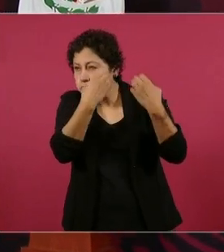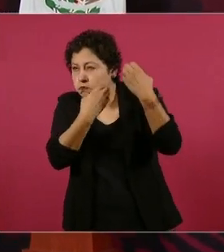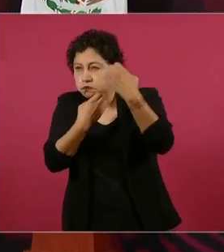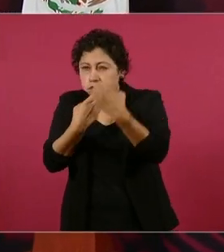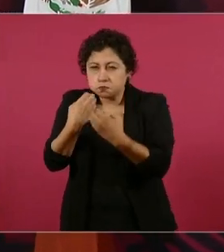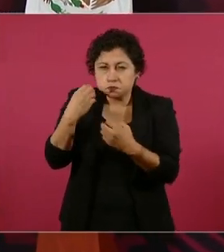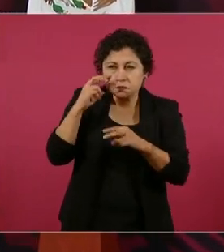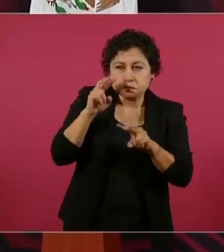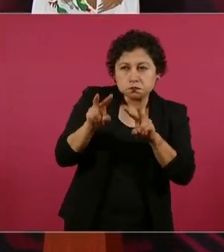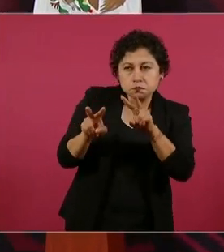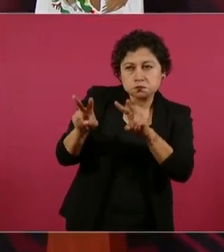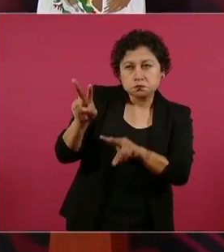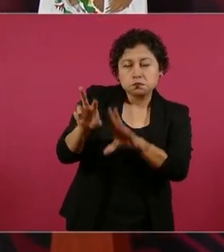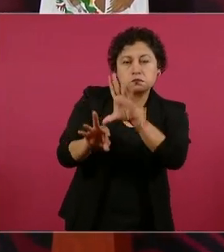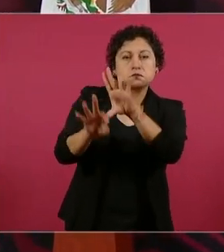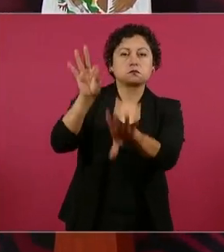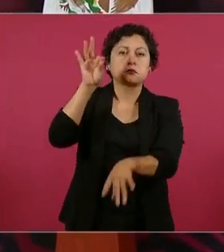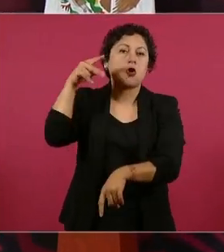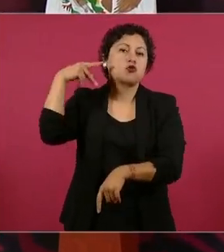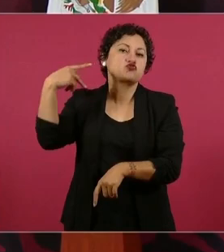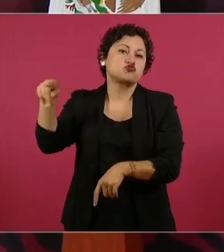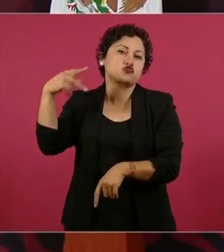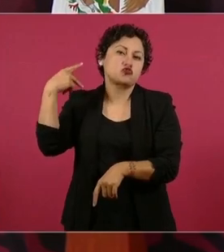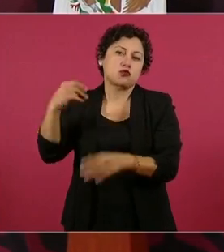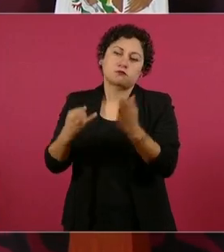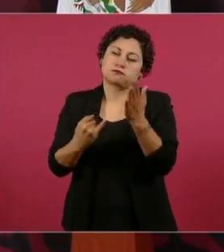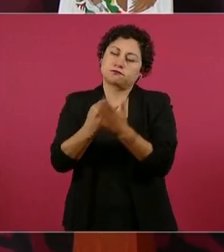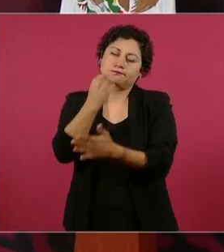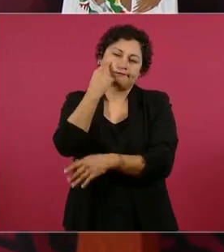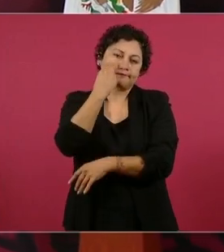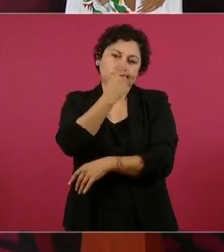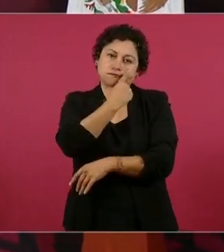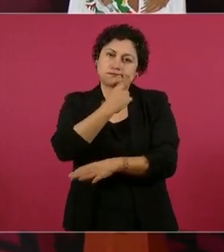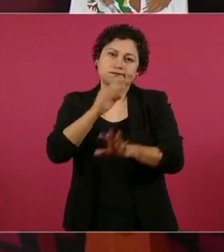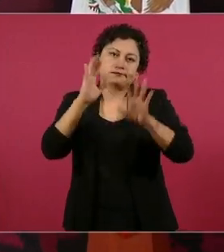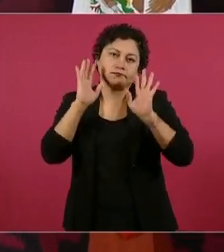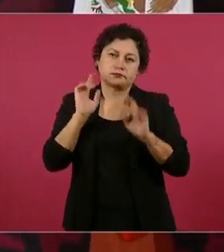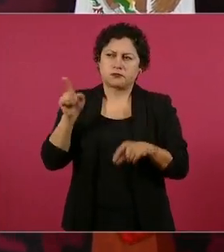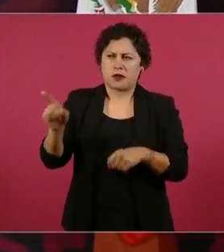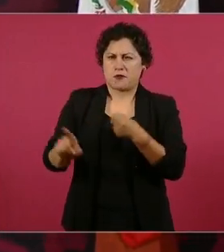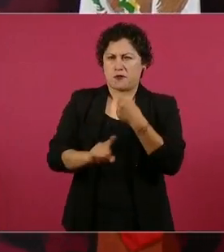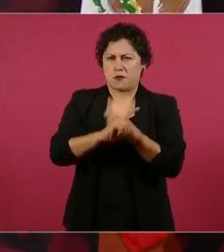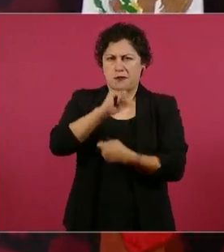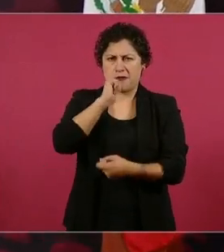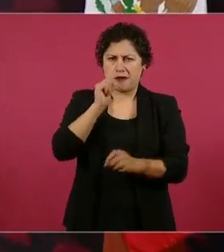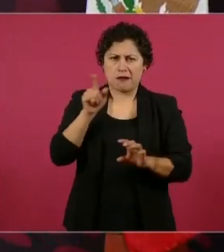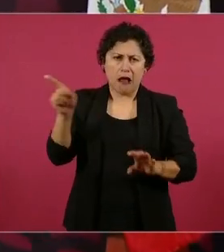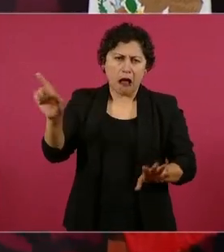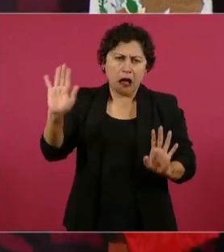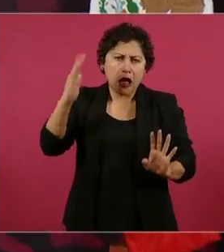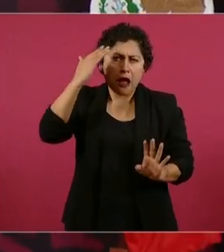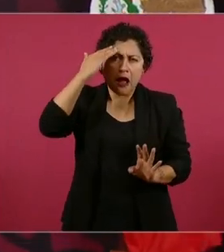elección, no va a tener ningún problema, ella es muy inteligente, además ya